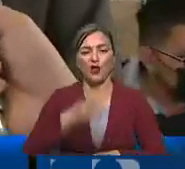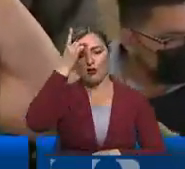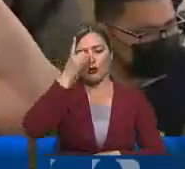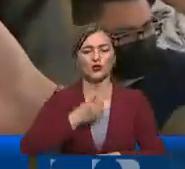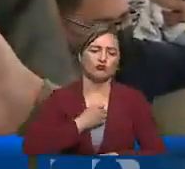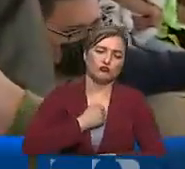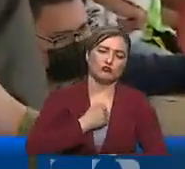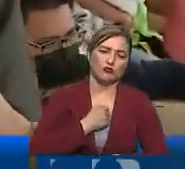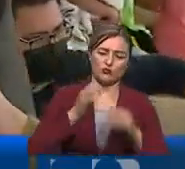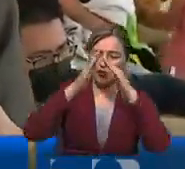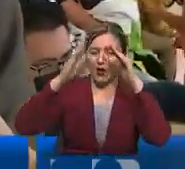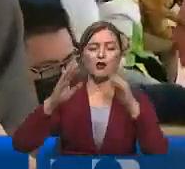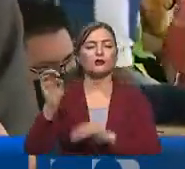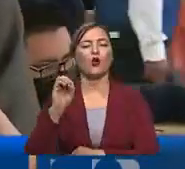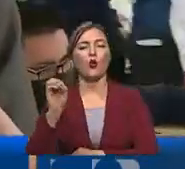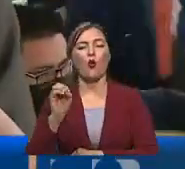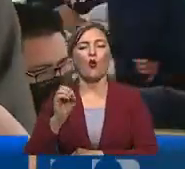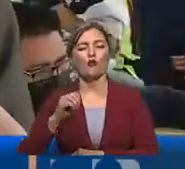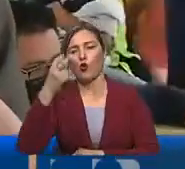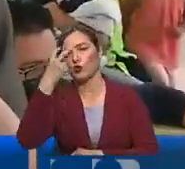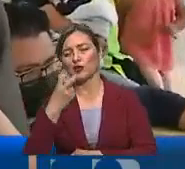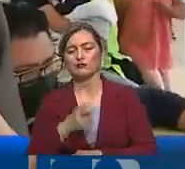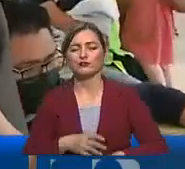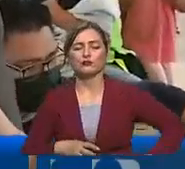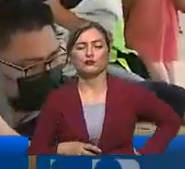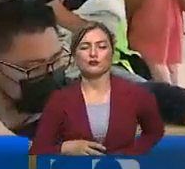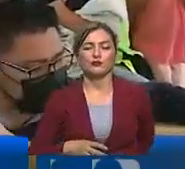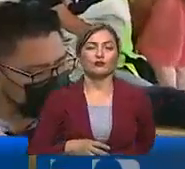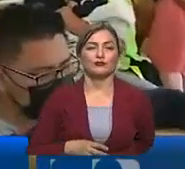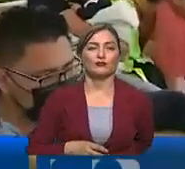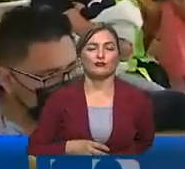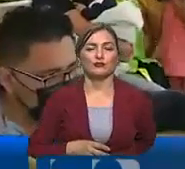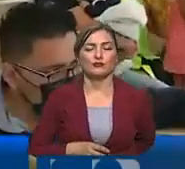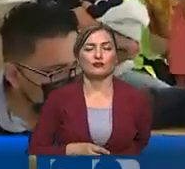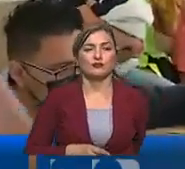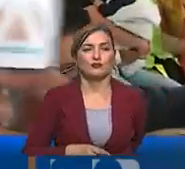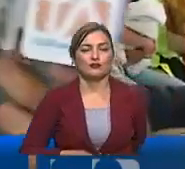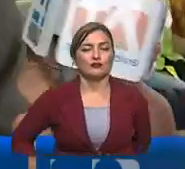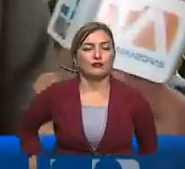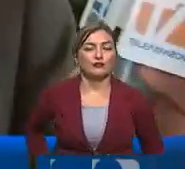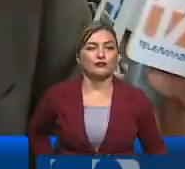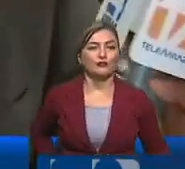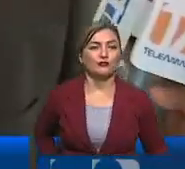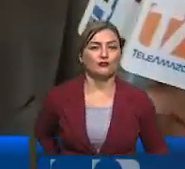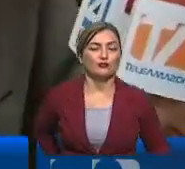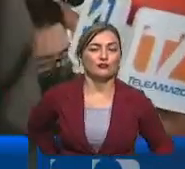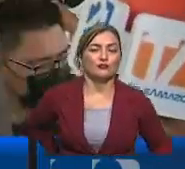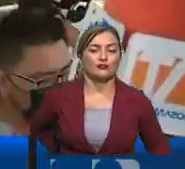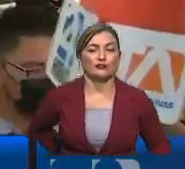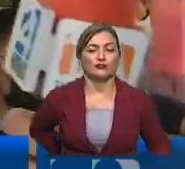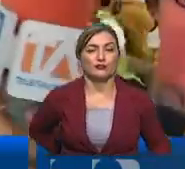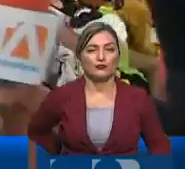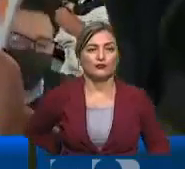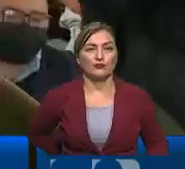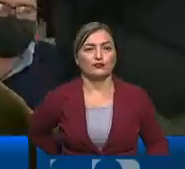deseen, ¿no? Ya sea una residencia, si tienen residencia acá, o ya sea a alguno de los hoteles de la ciudad que ellos escojan. Perfecto. Y ya para terminar, ¿cómo se encuentra la